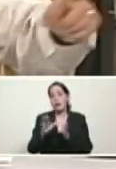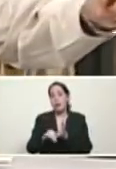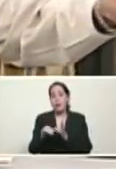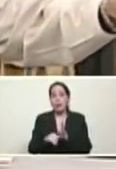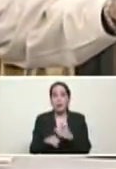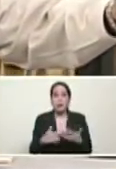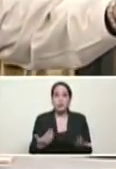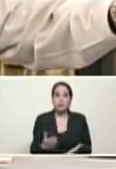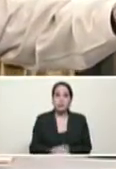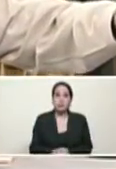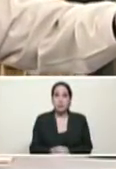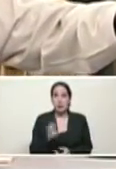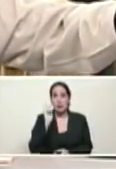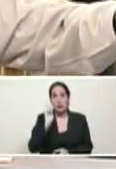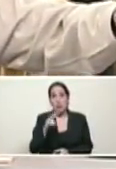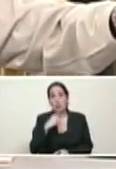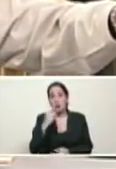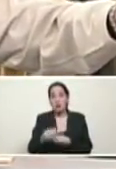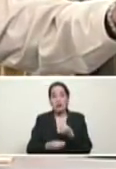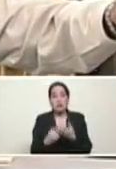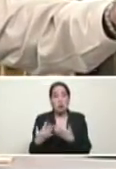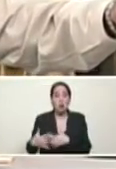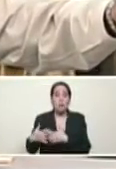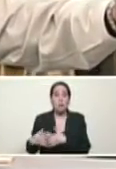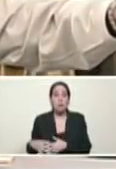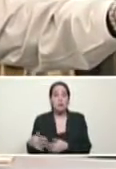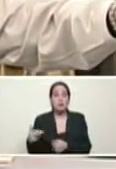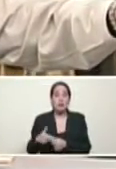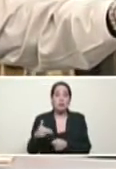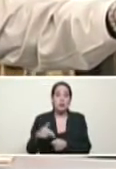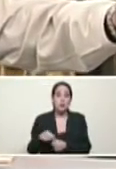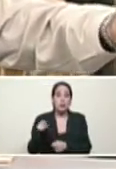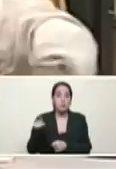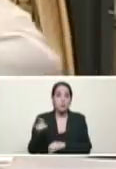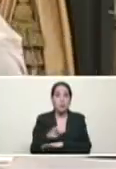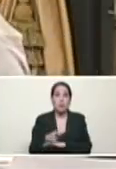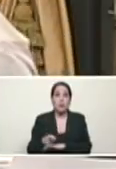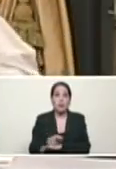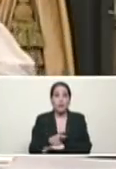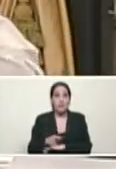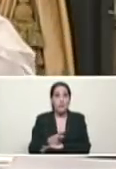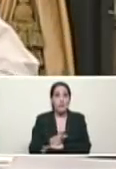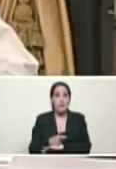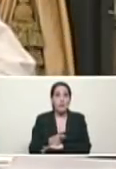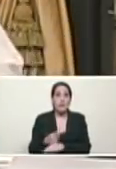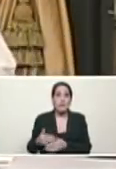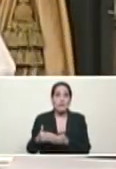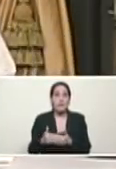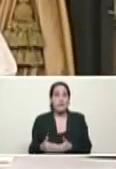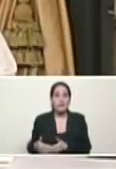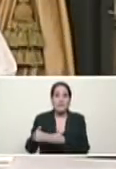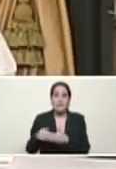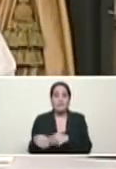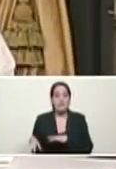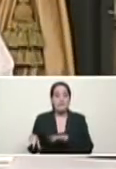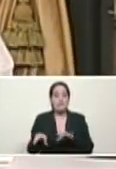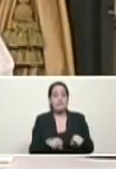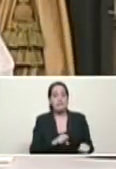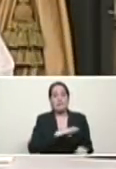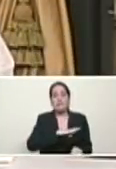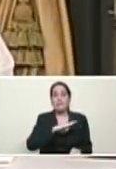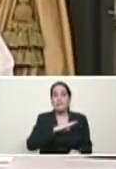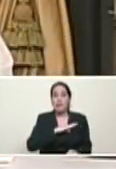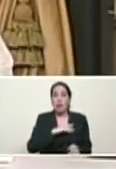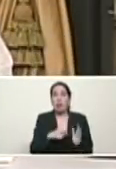el robar, miren lo que están haciendo con Citgo. El gobierno de Estados Unidos ilegalmente se apropió de Citgo. Y la